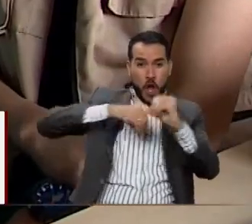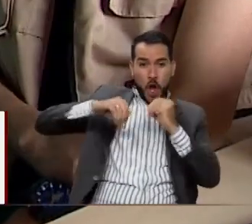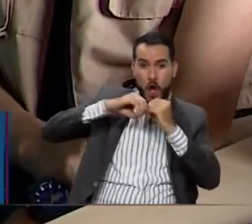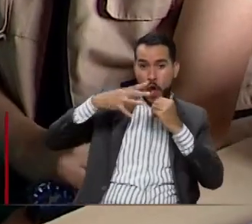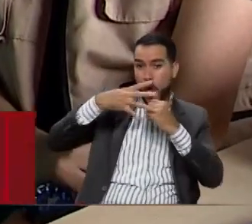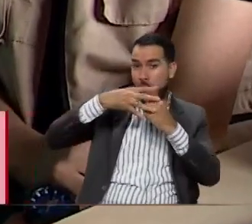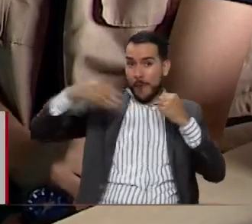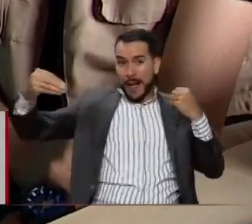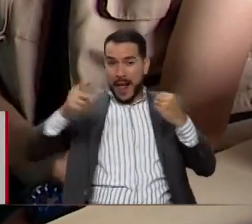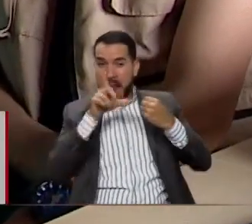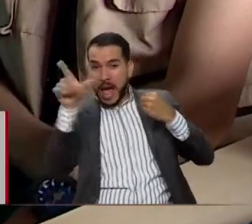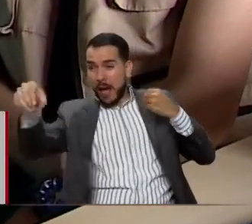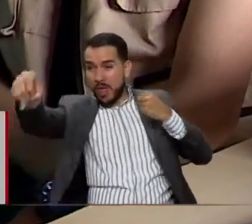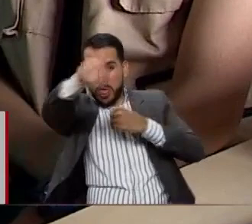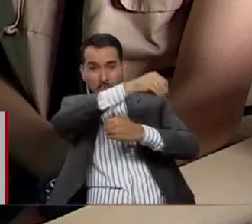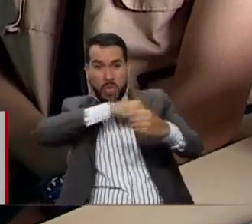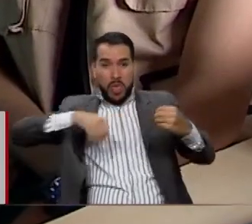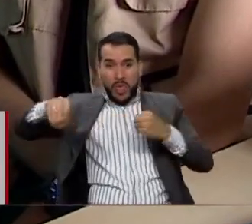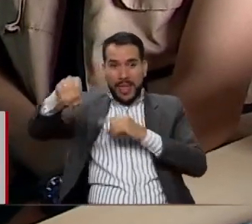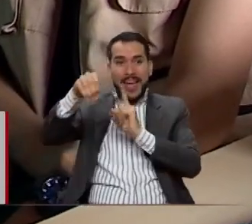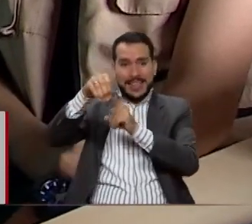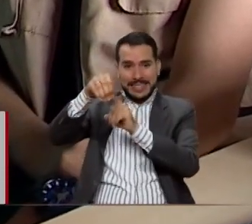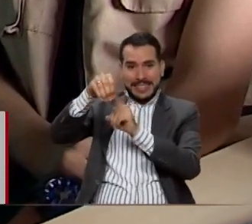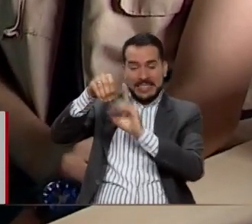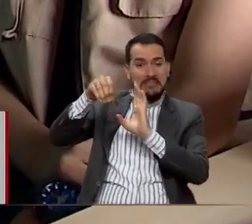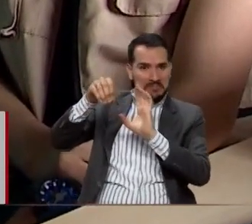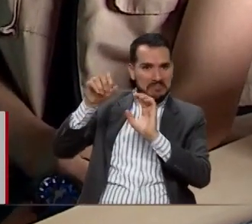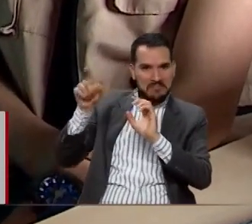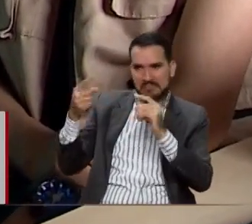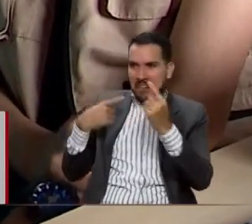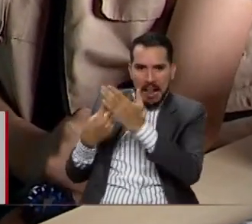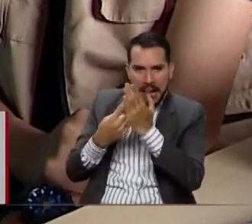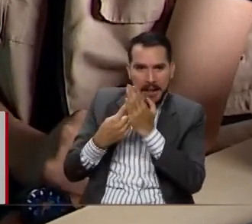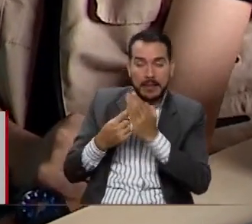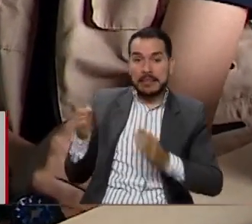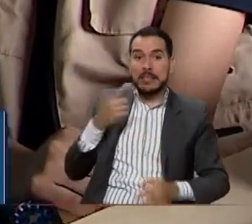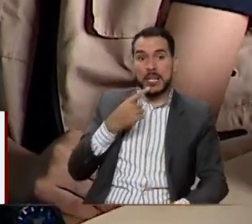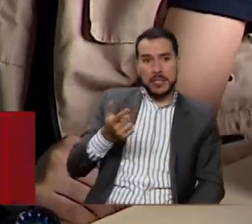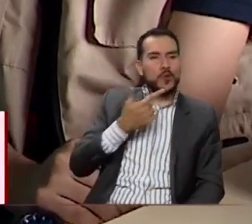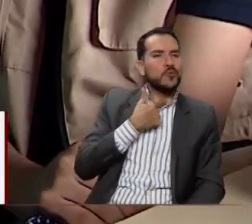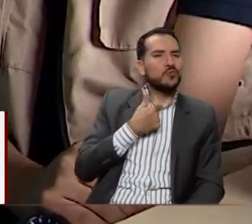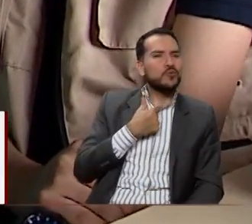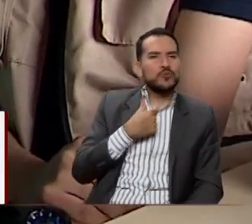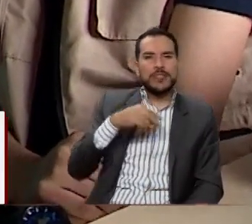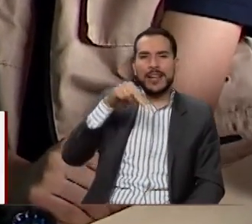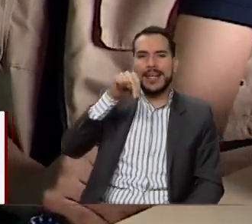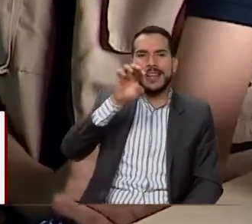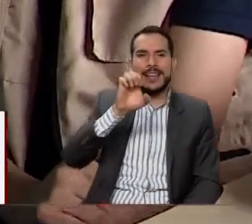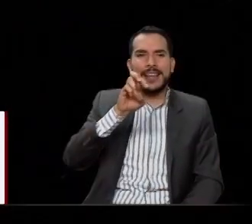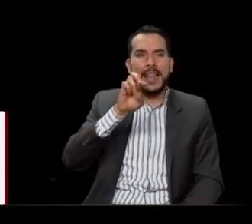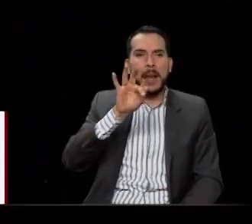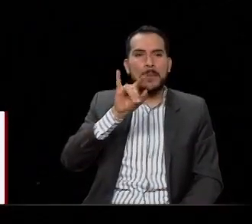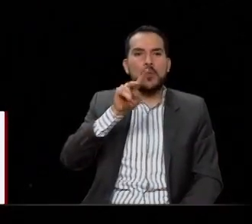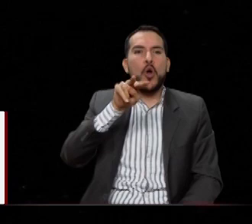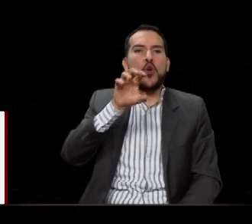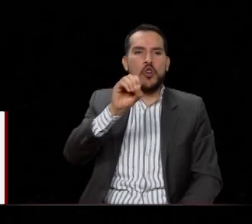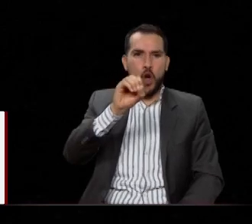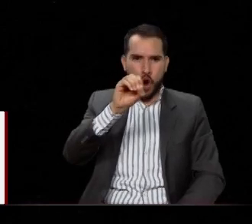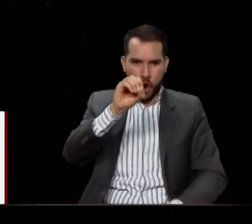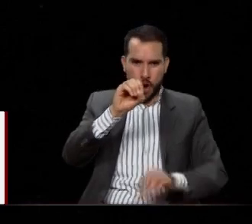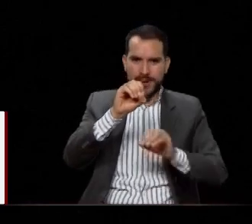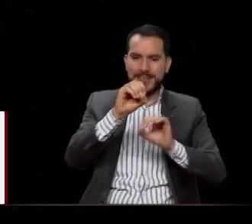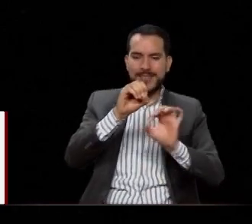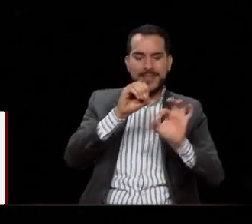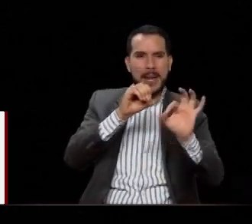del sistema solar es Neptuno es un planeta muy hermoso por sus colores tiene anillos y tiene 14 lunas y mi